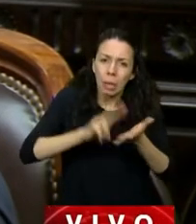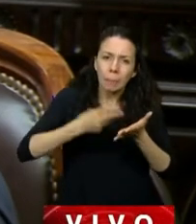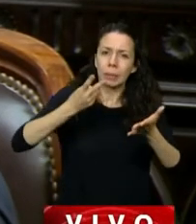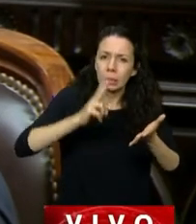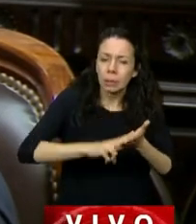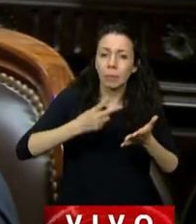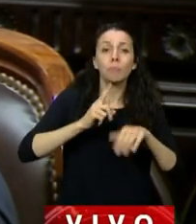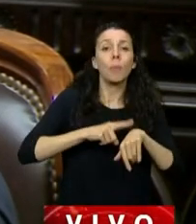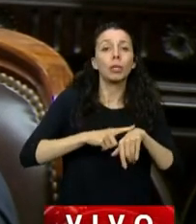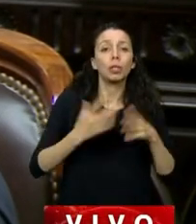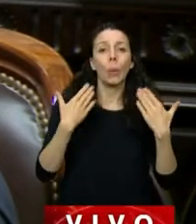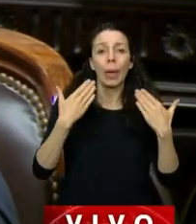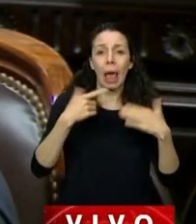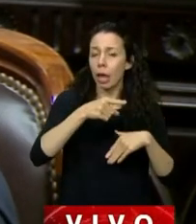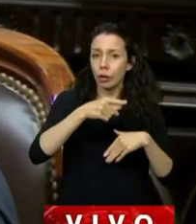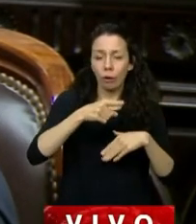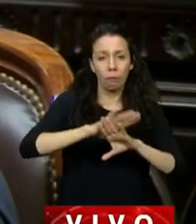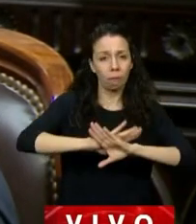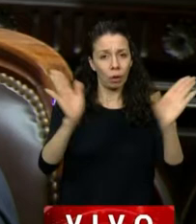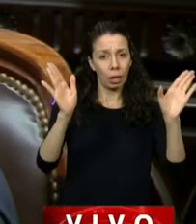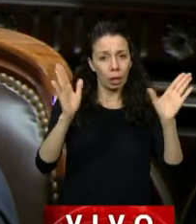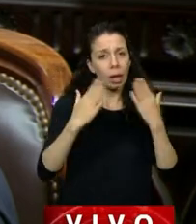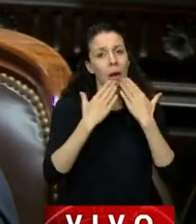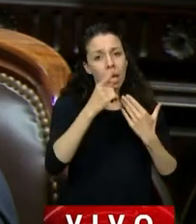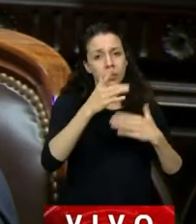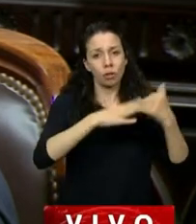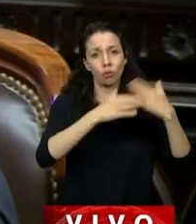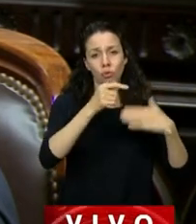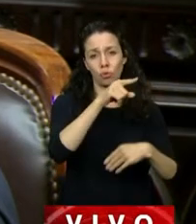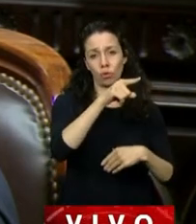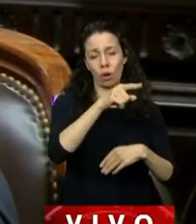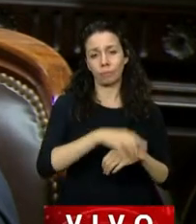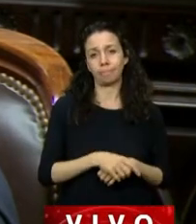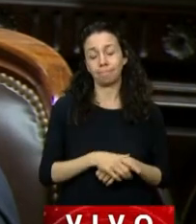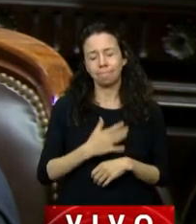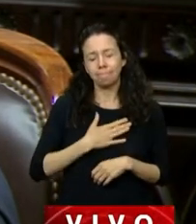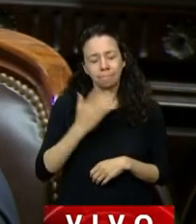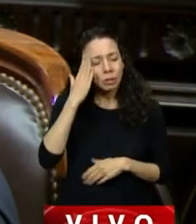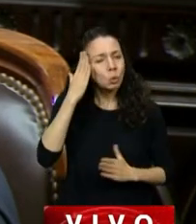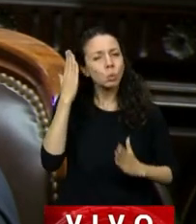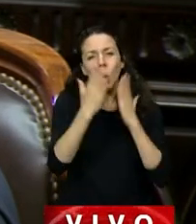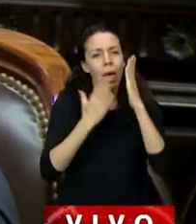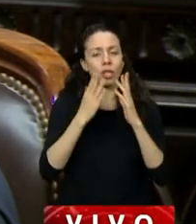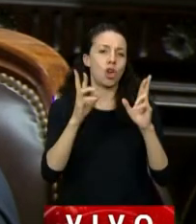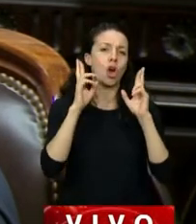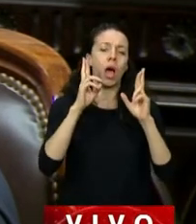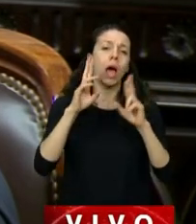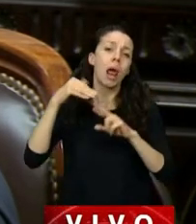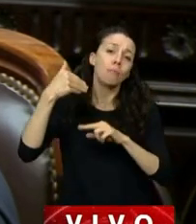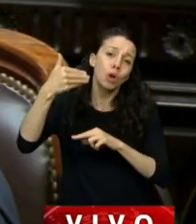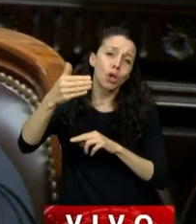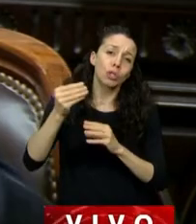tiempos estivales. La verdad que ese es un gran sueño que quisiera ver en los próximos